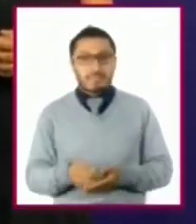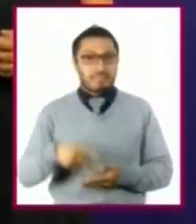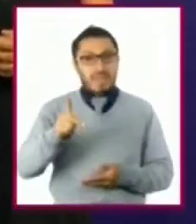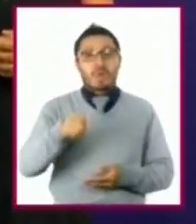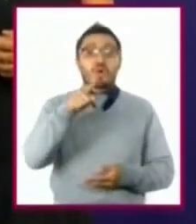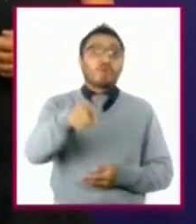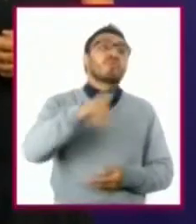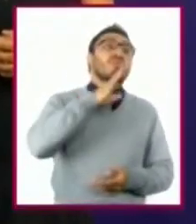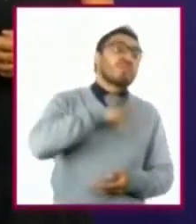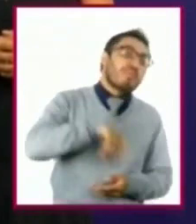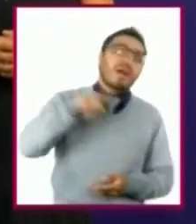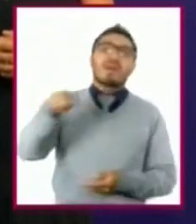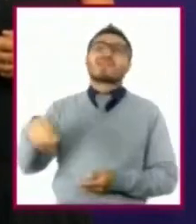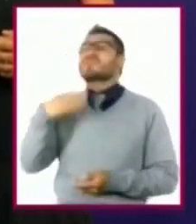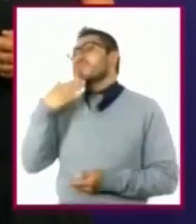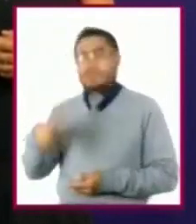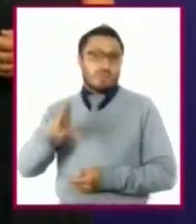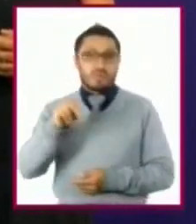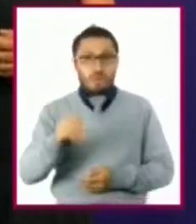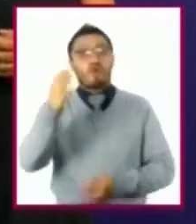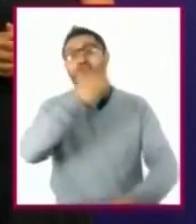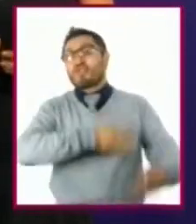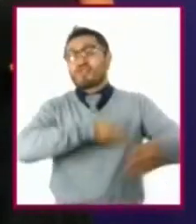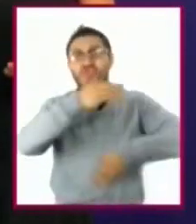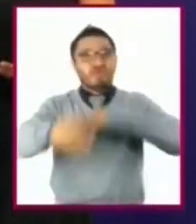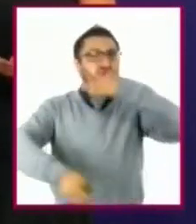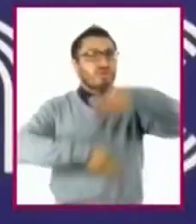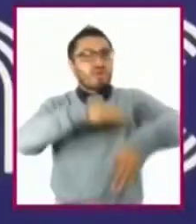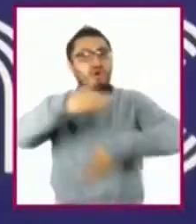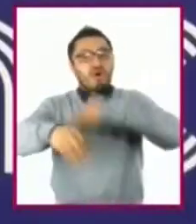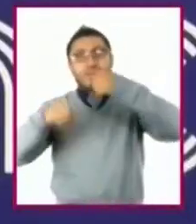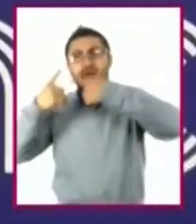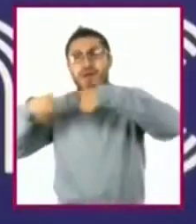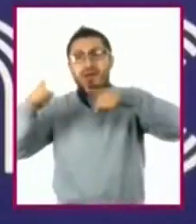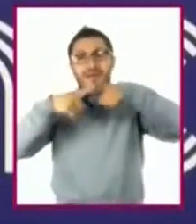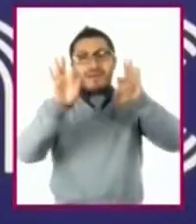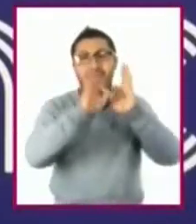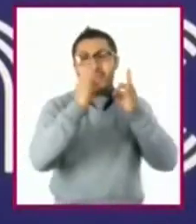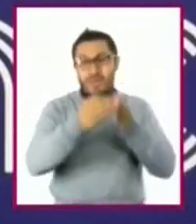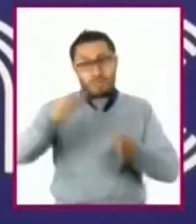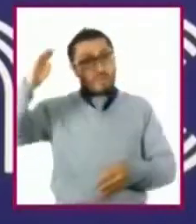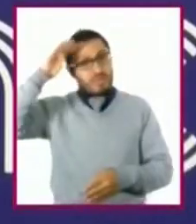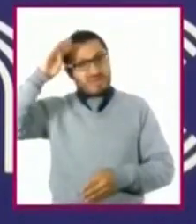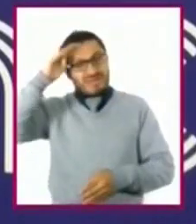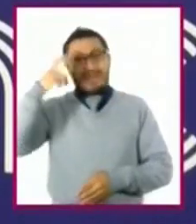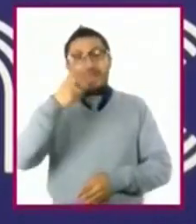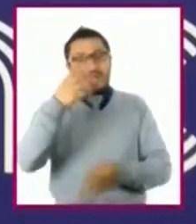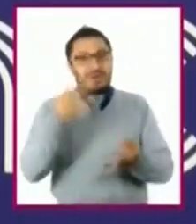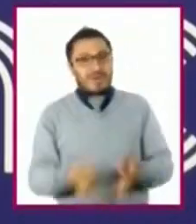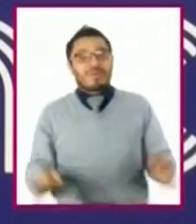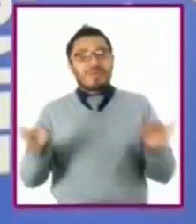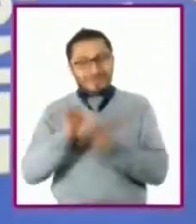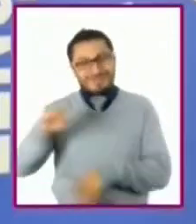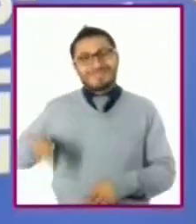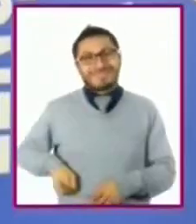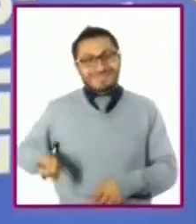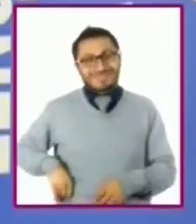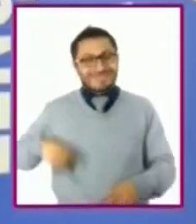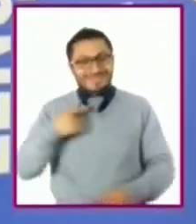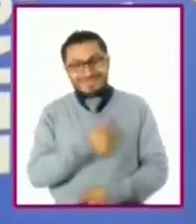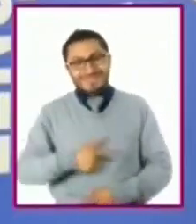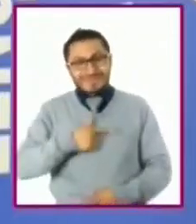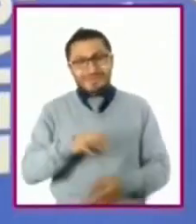buena o mala. Cada lector puede tener una apreciación distinta. Por ello es tan divertido discutir sobre literatura. Ahora